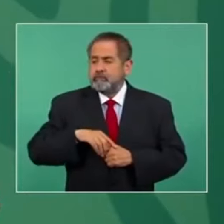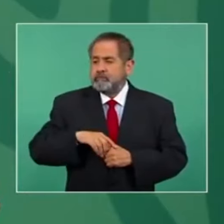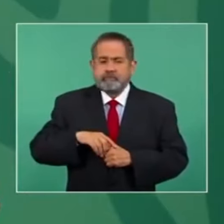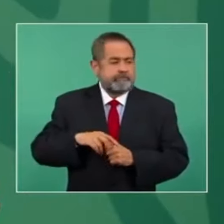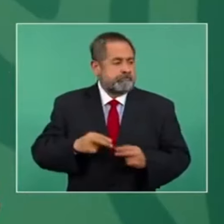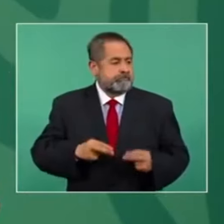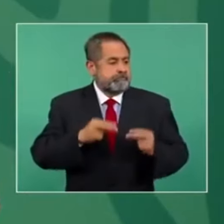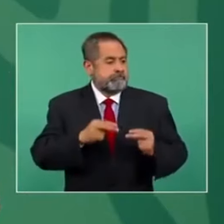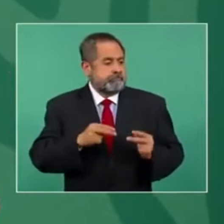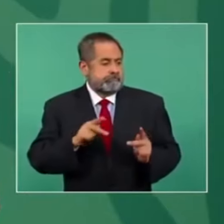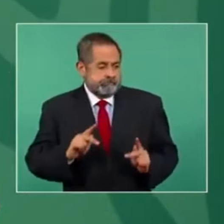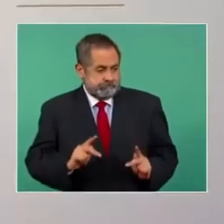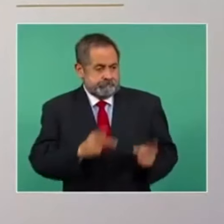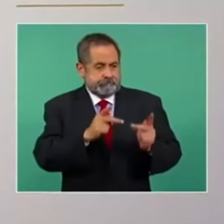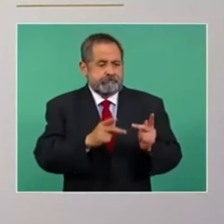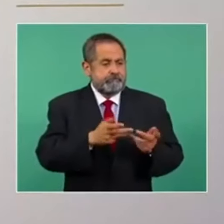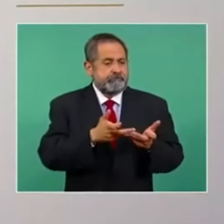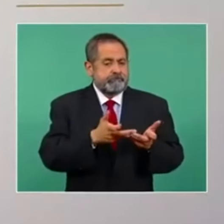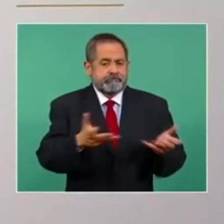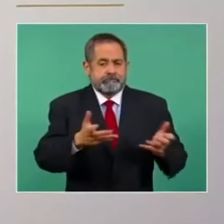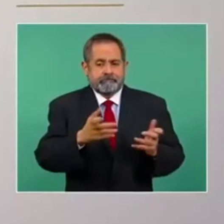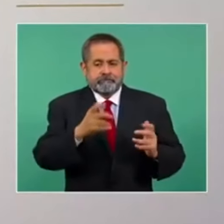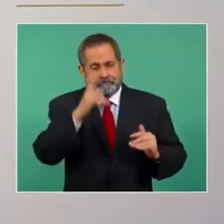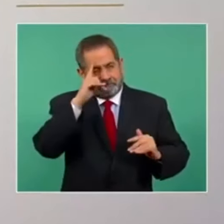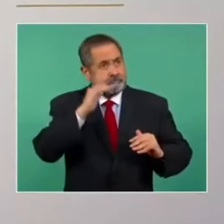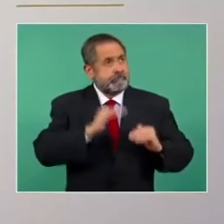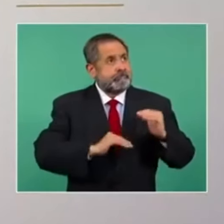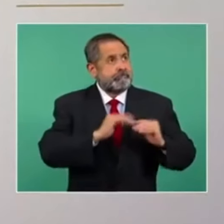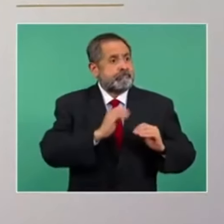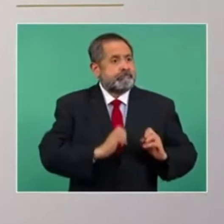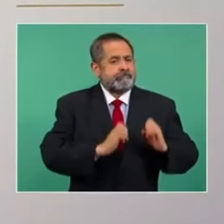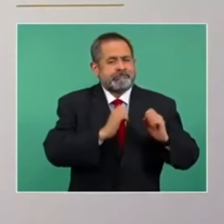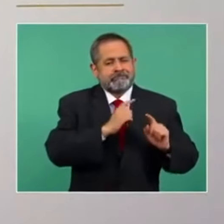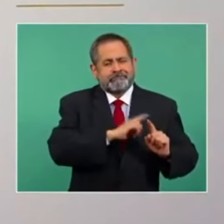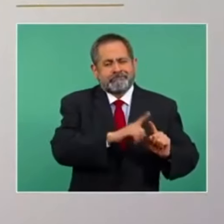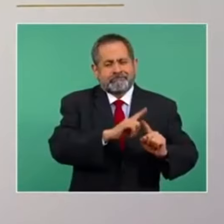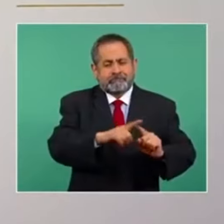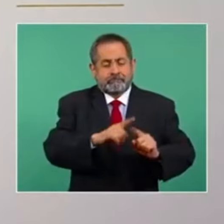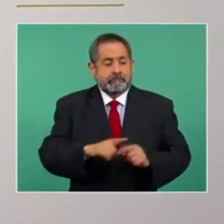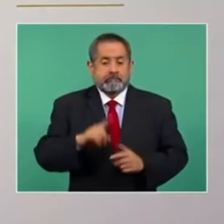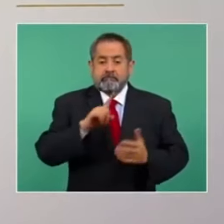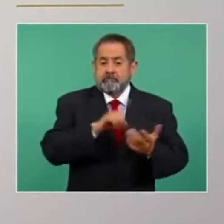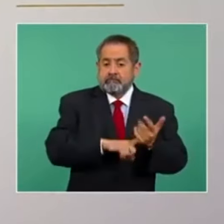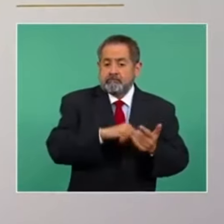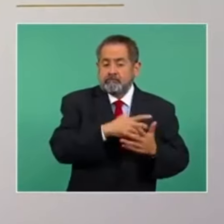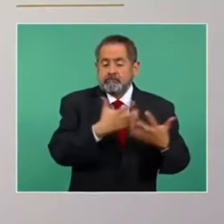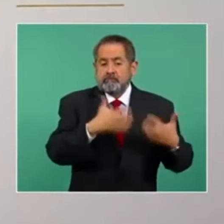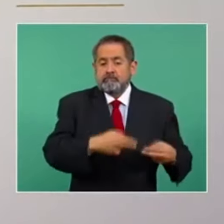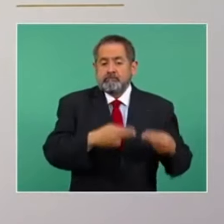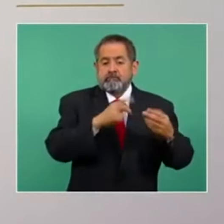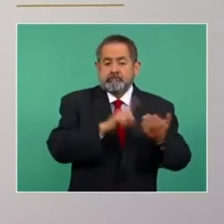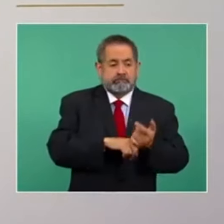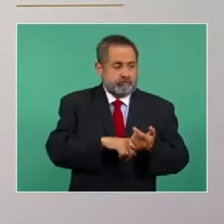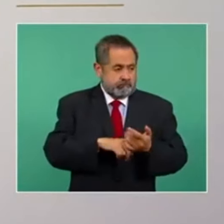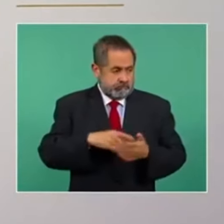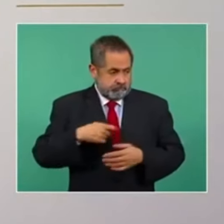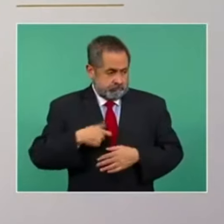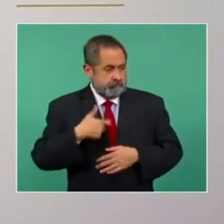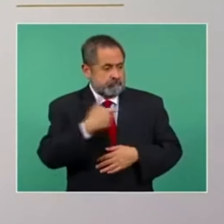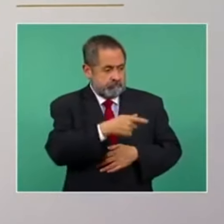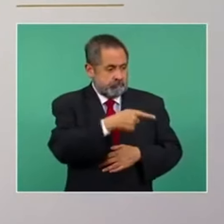los negocios inmobiliarios tenían empresas para ser unidades habitacionales del infonavit